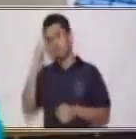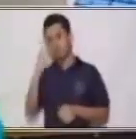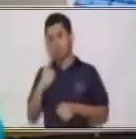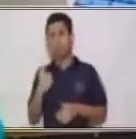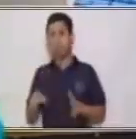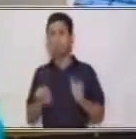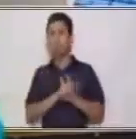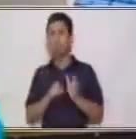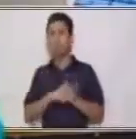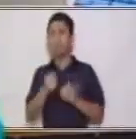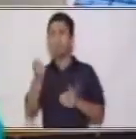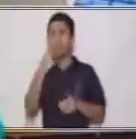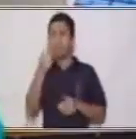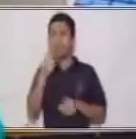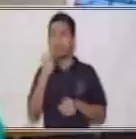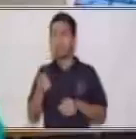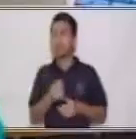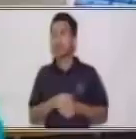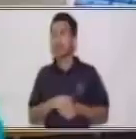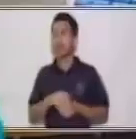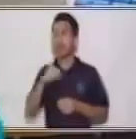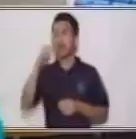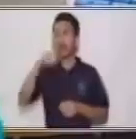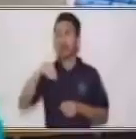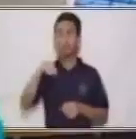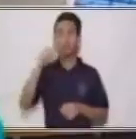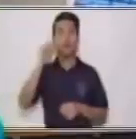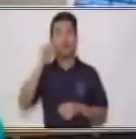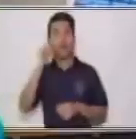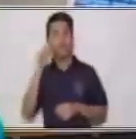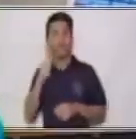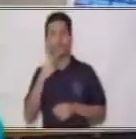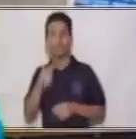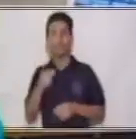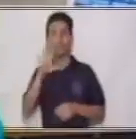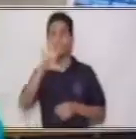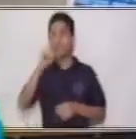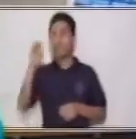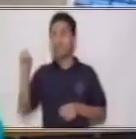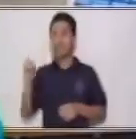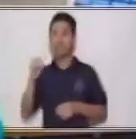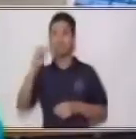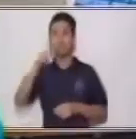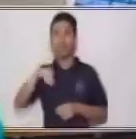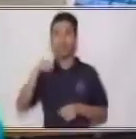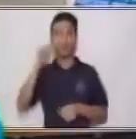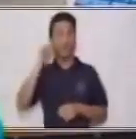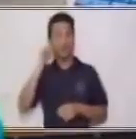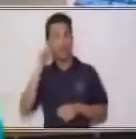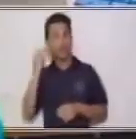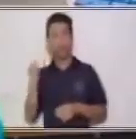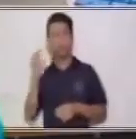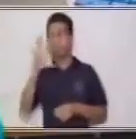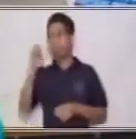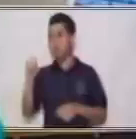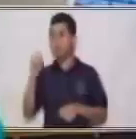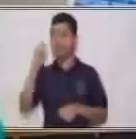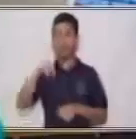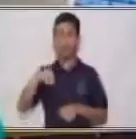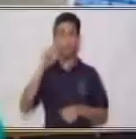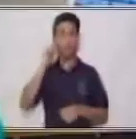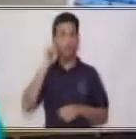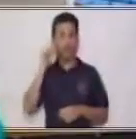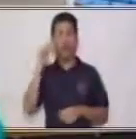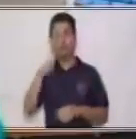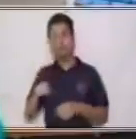las medicinas, las pastillas. Por ejemplo, dice 500 miligramos, 100 miligramos, 50 miligramos. Ahí